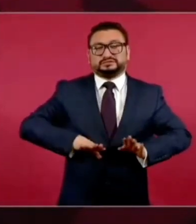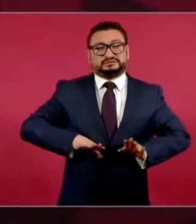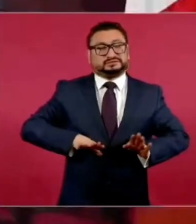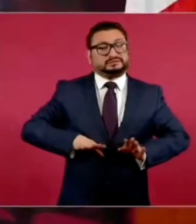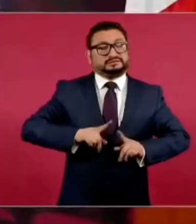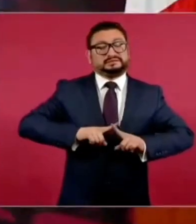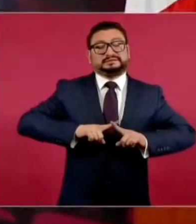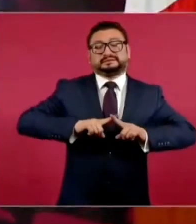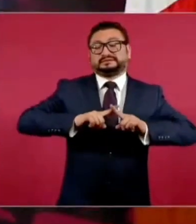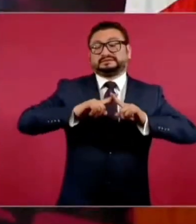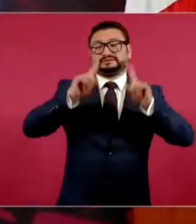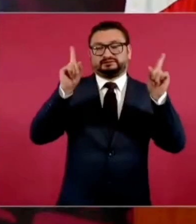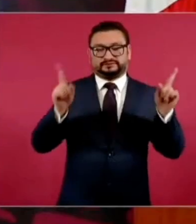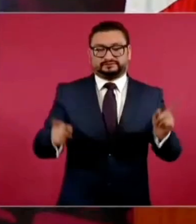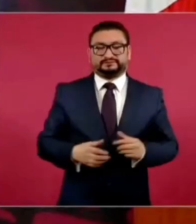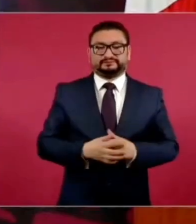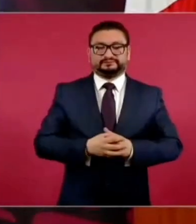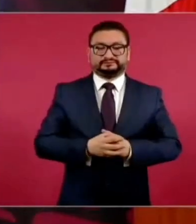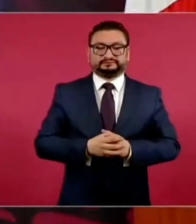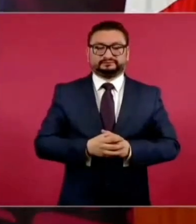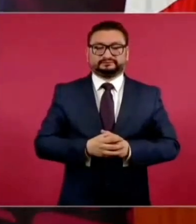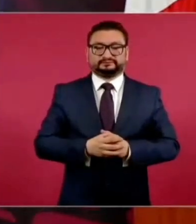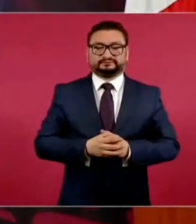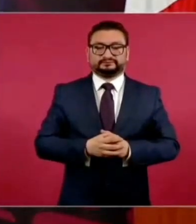diametralmente opuesta, ¿no?